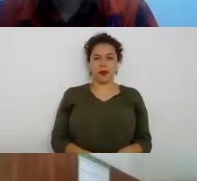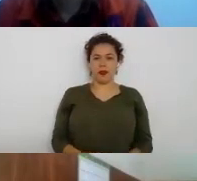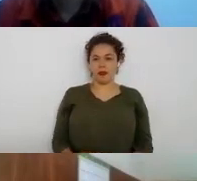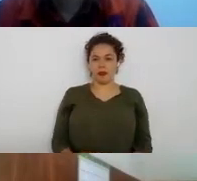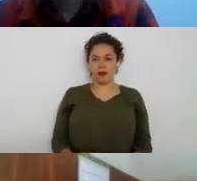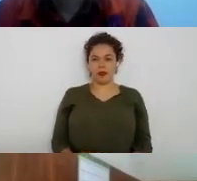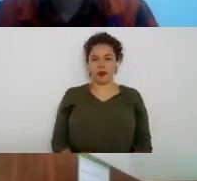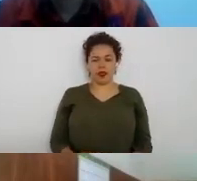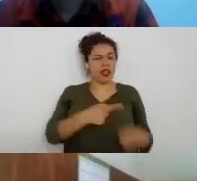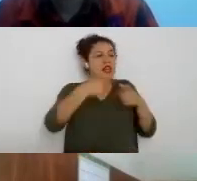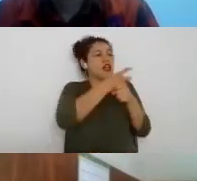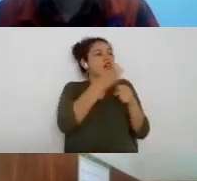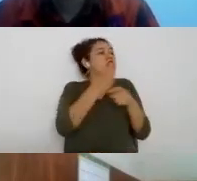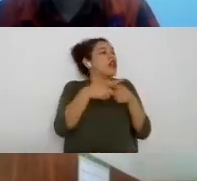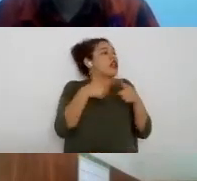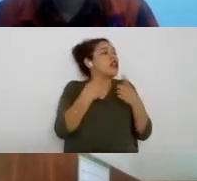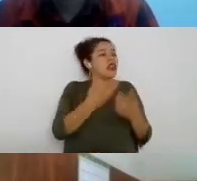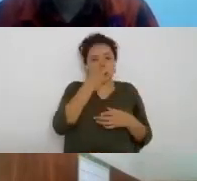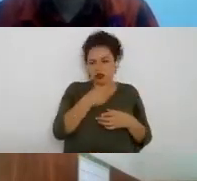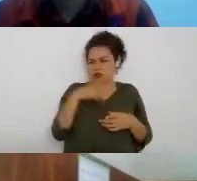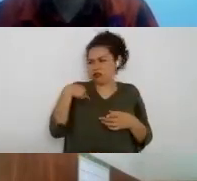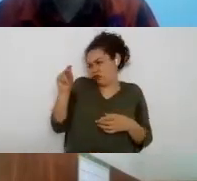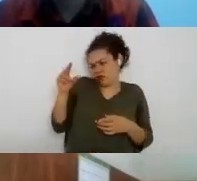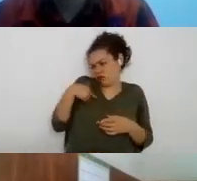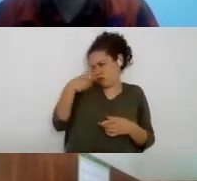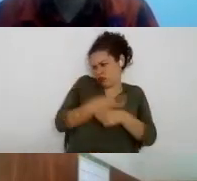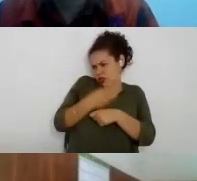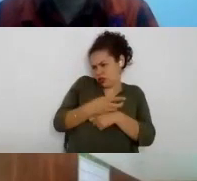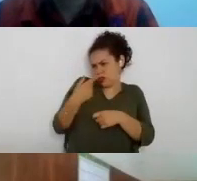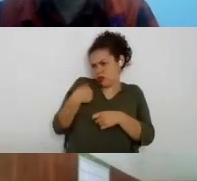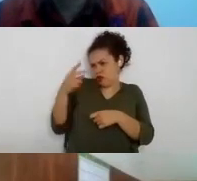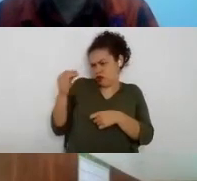¿Quién dijo la del segundo? No, yo no. Yo digo que la de primero.